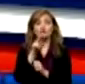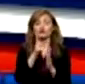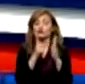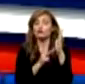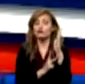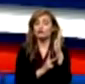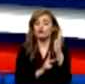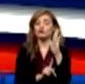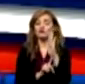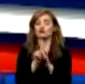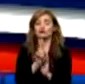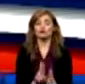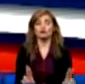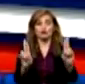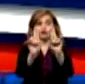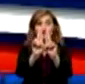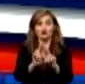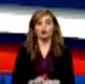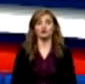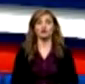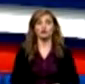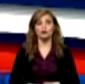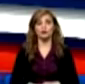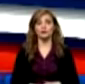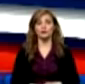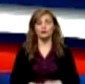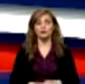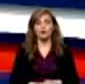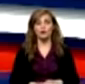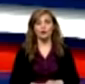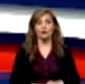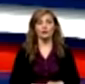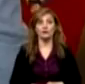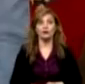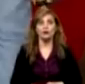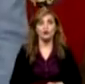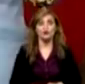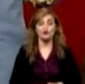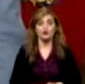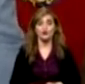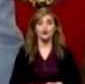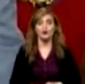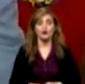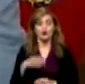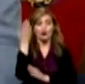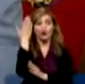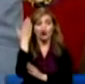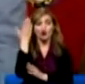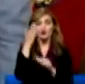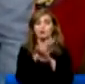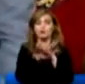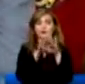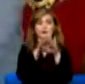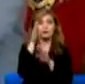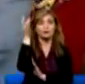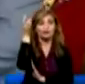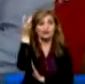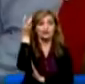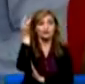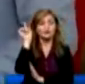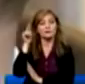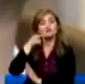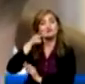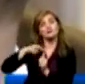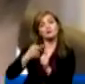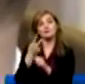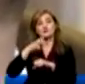Desarrollo de las Naciones Unidas, PNUD. Medios de comunicación. El alcalde saliente Mauricio Rodas recalcó que es la